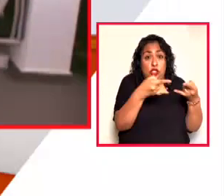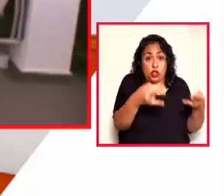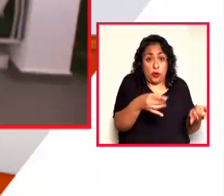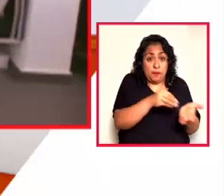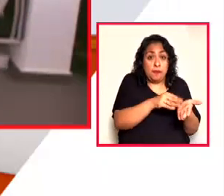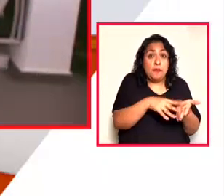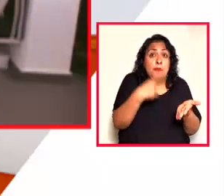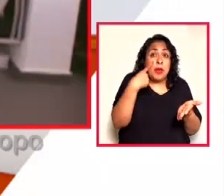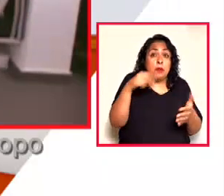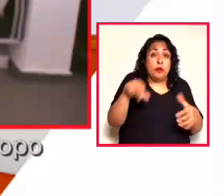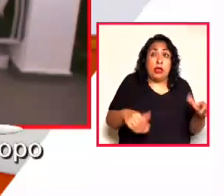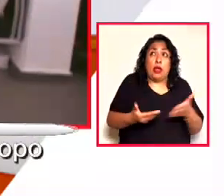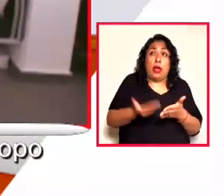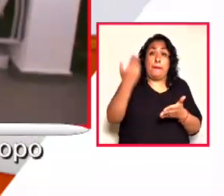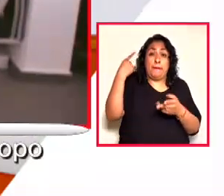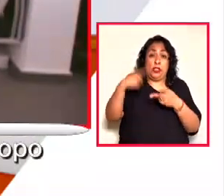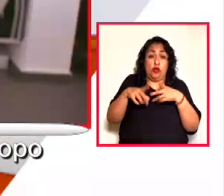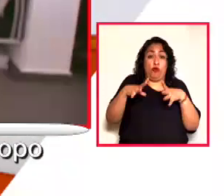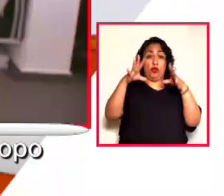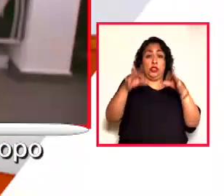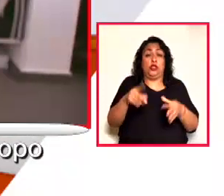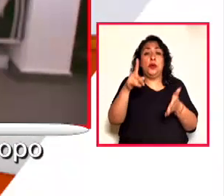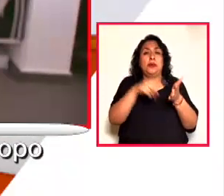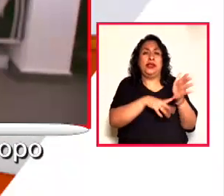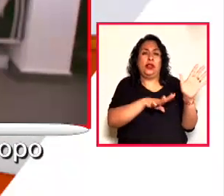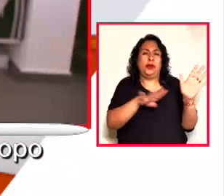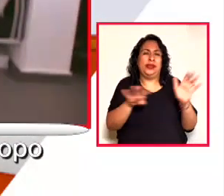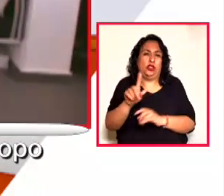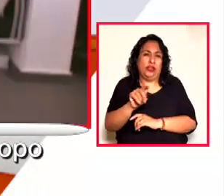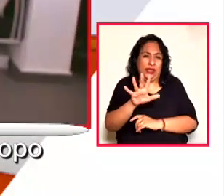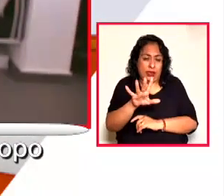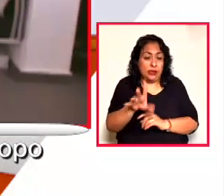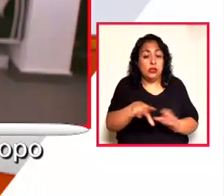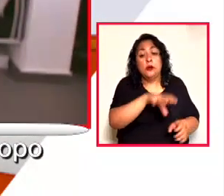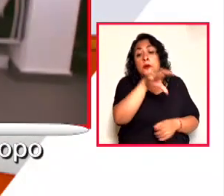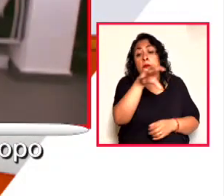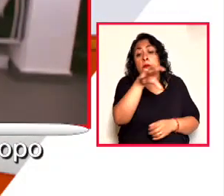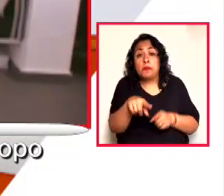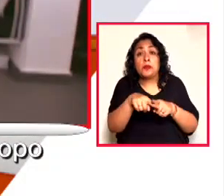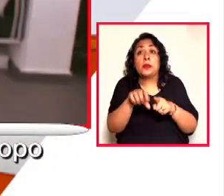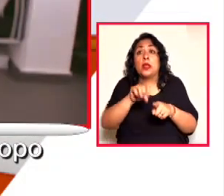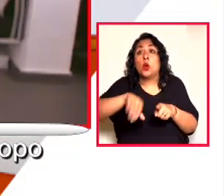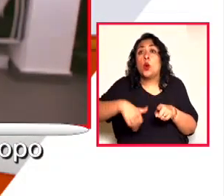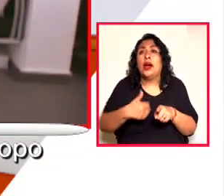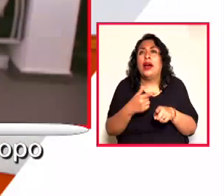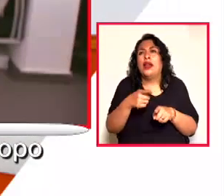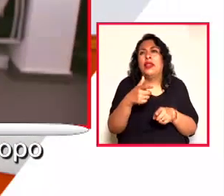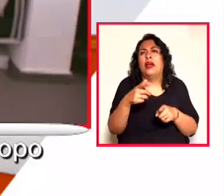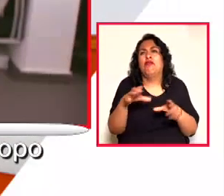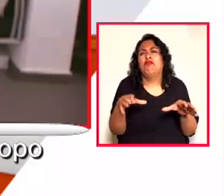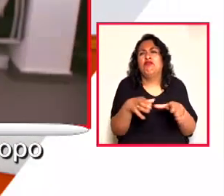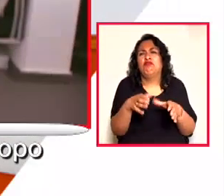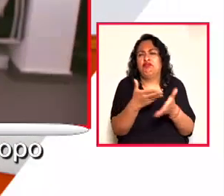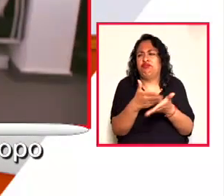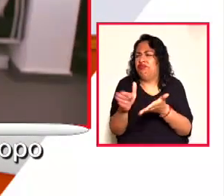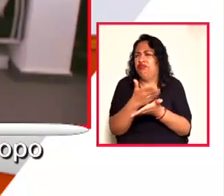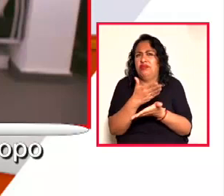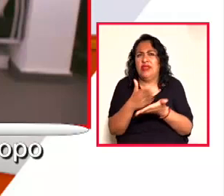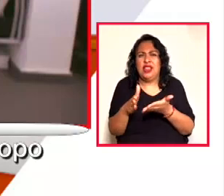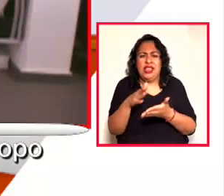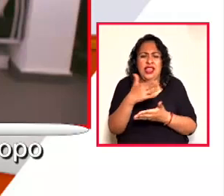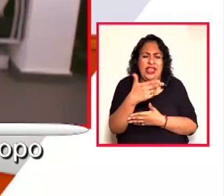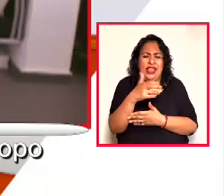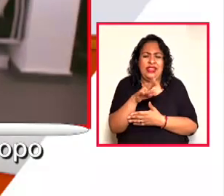actividades desde su fundación en 1975. Está también el acervo de las colecciones de heterodoxias, se